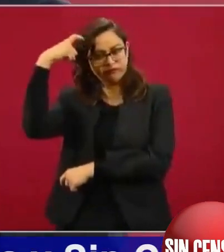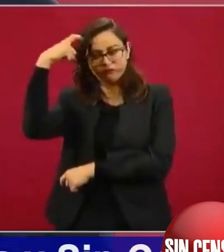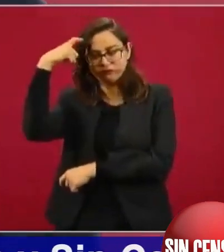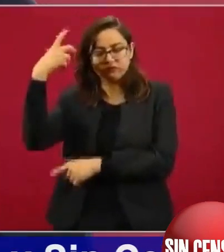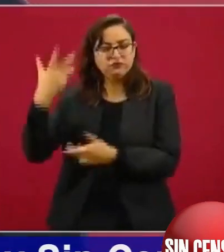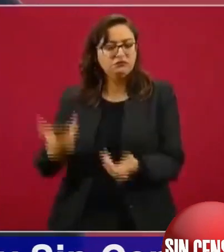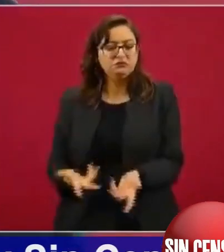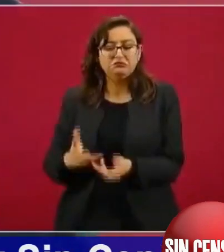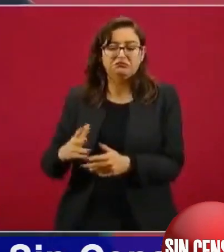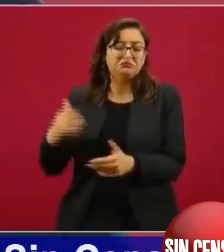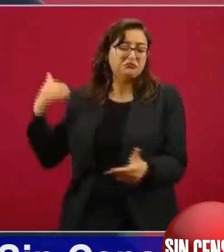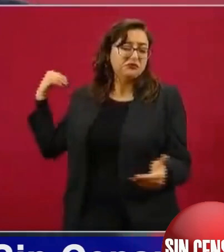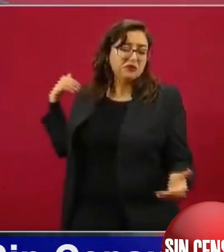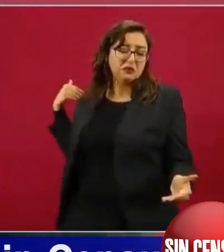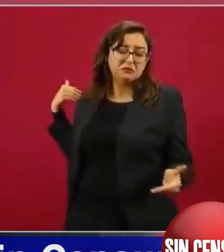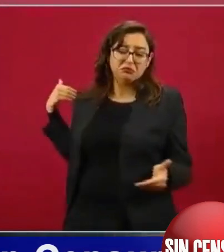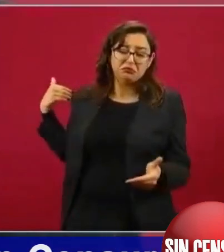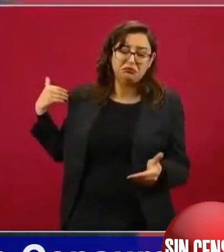aprendieron